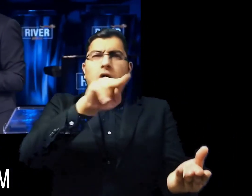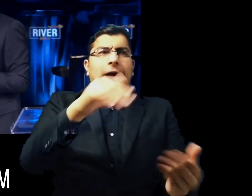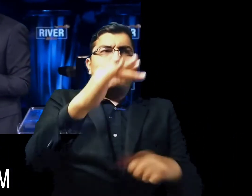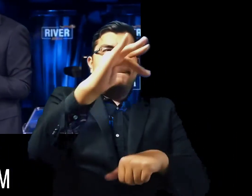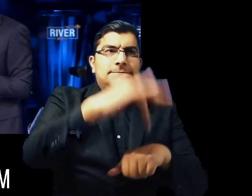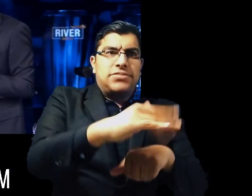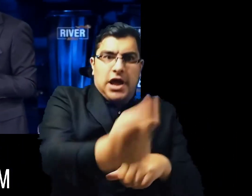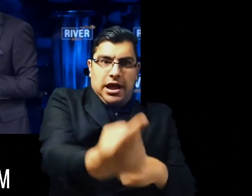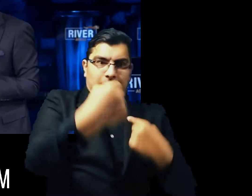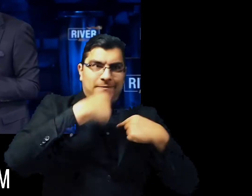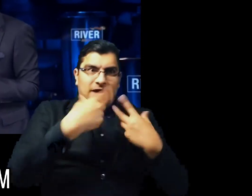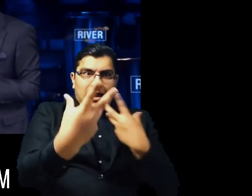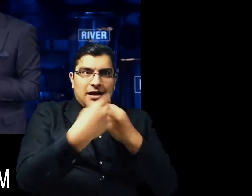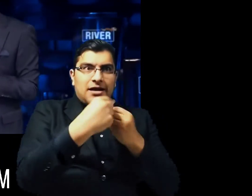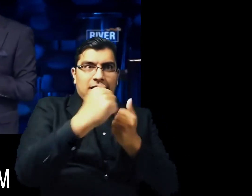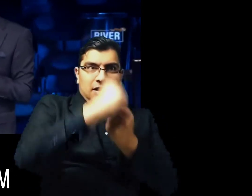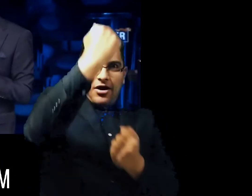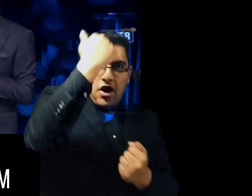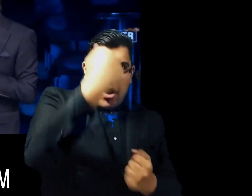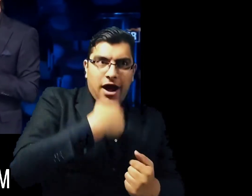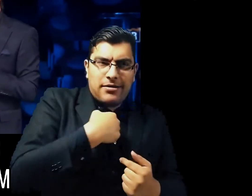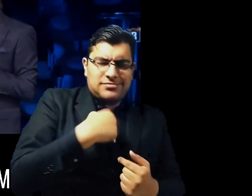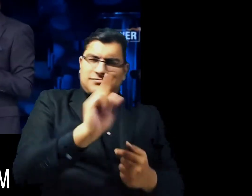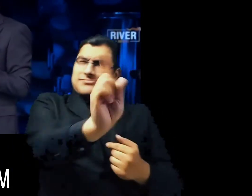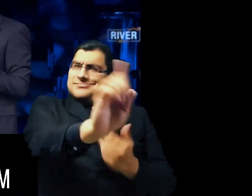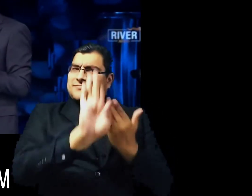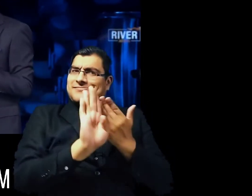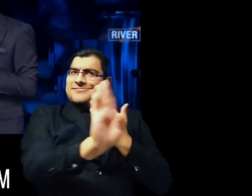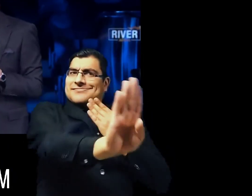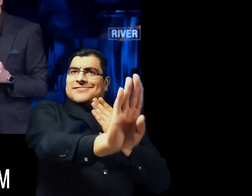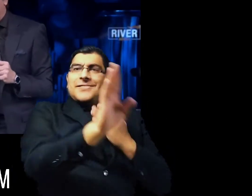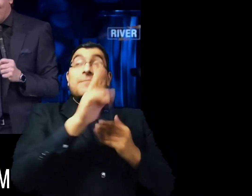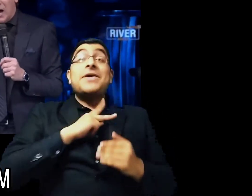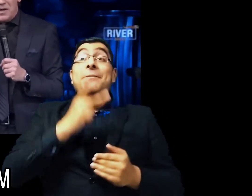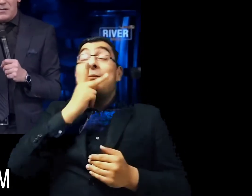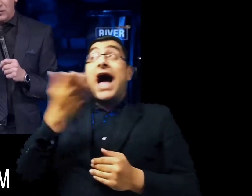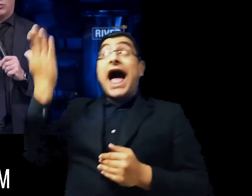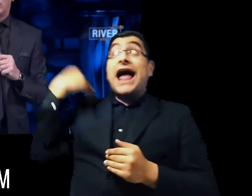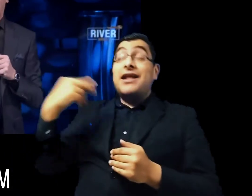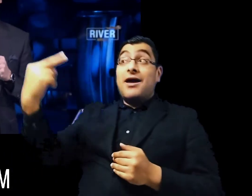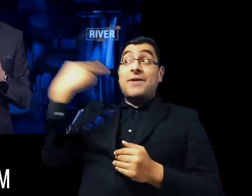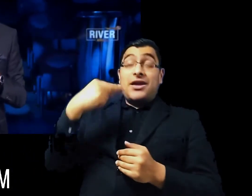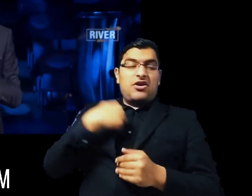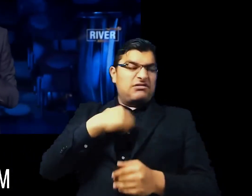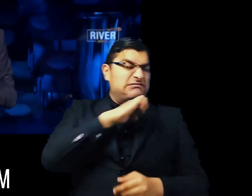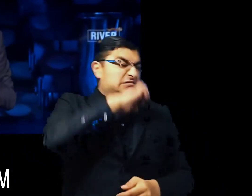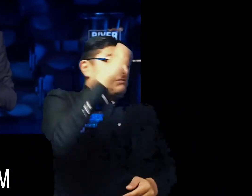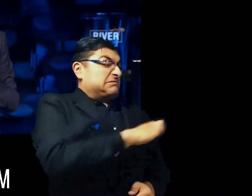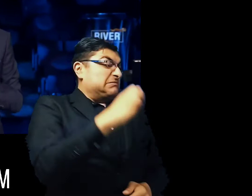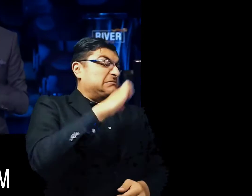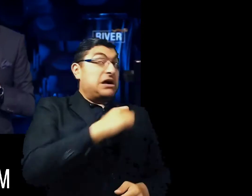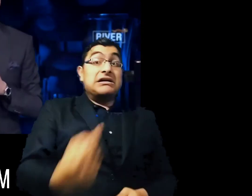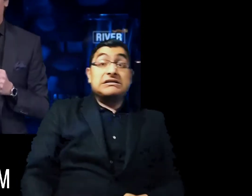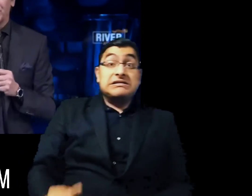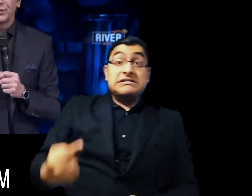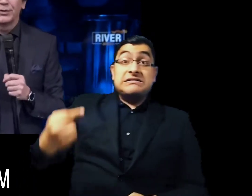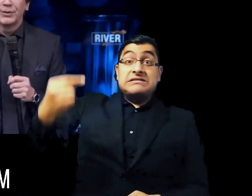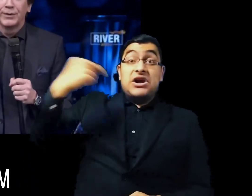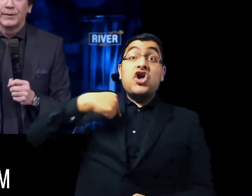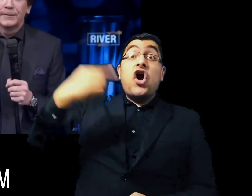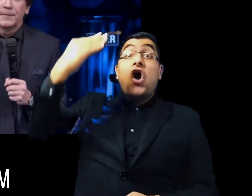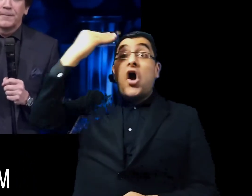acerques demasiado en caso de que pudieras ver lo que en realidad mi padre había visto cuando yo tenía 5 años o 4